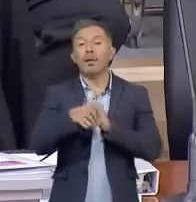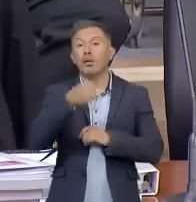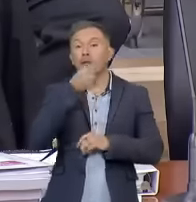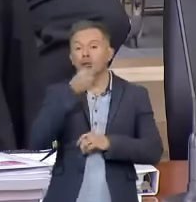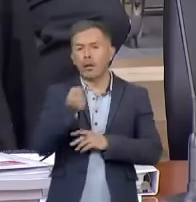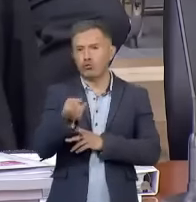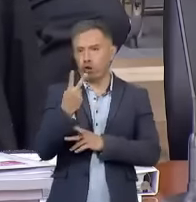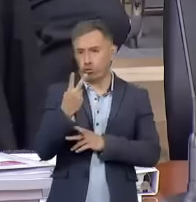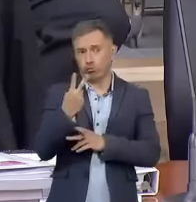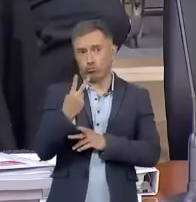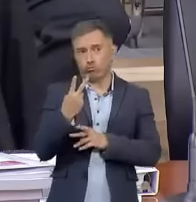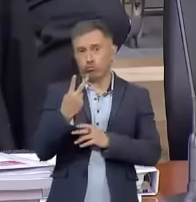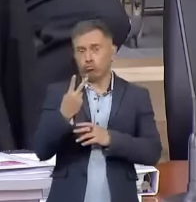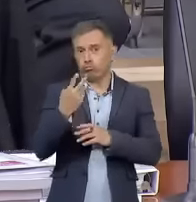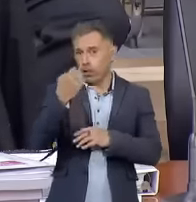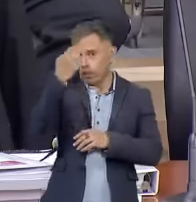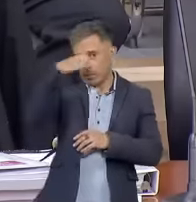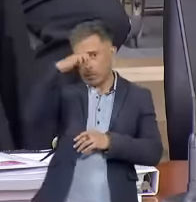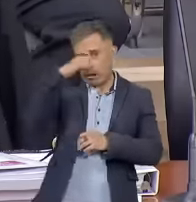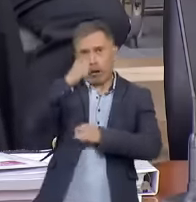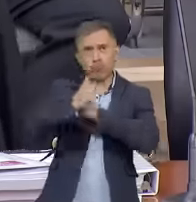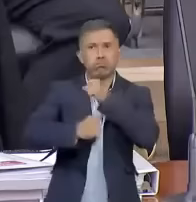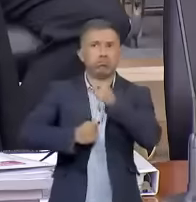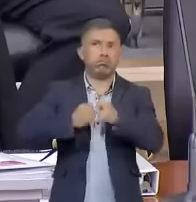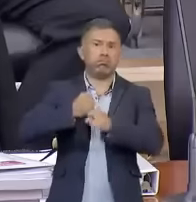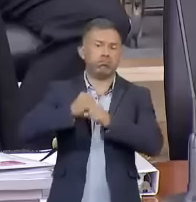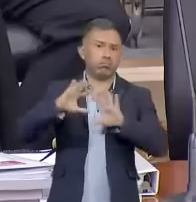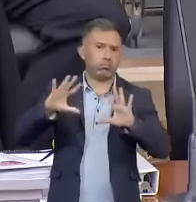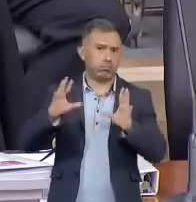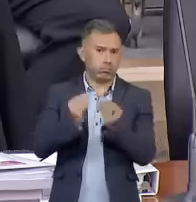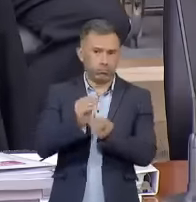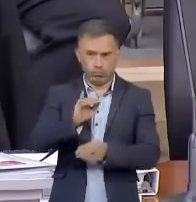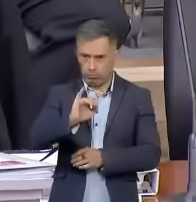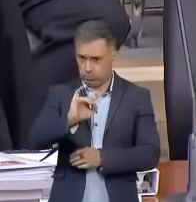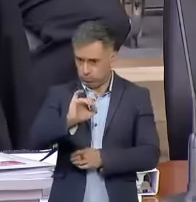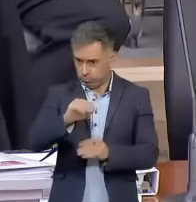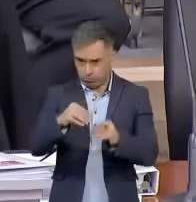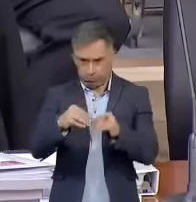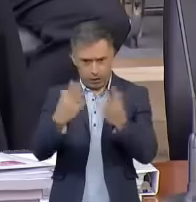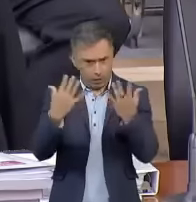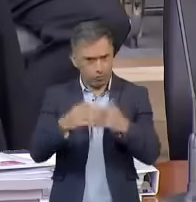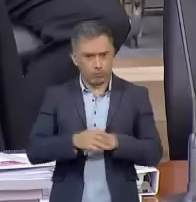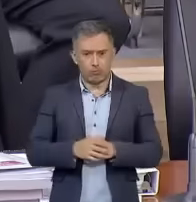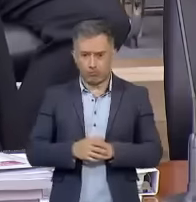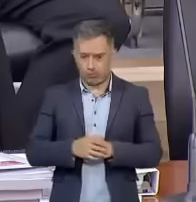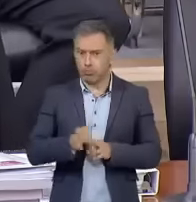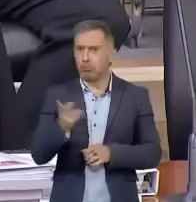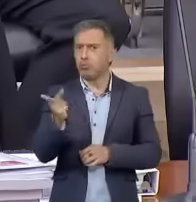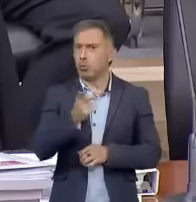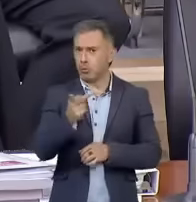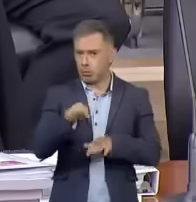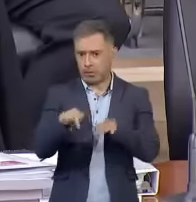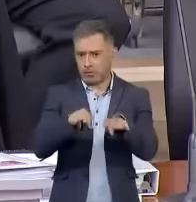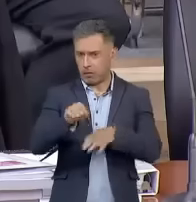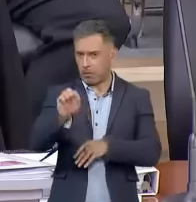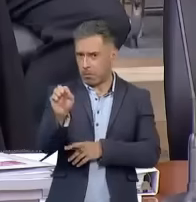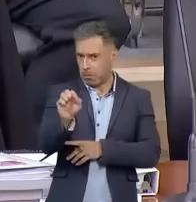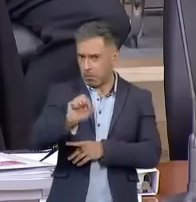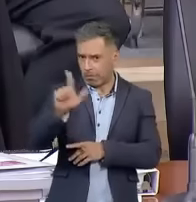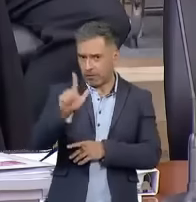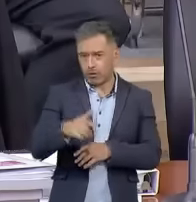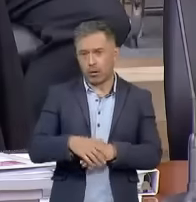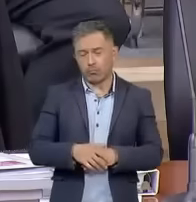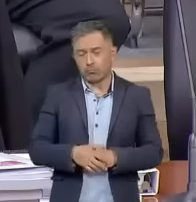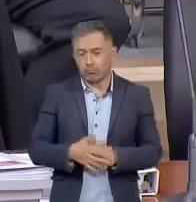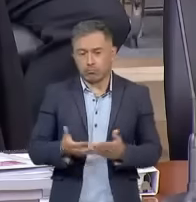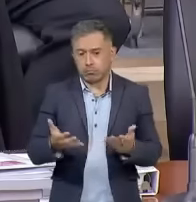trayectoria sin duda de merecimientos son profesionales todos los que se